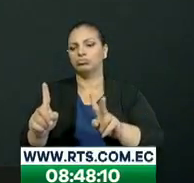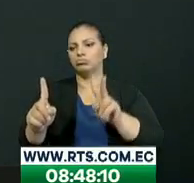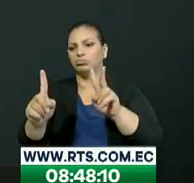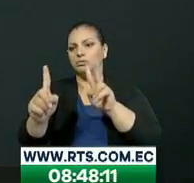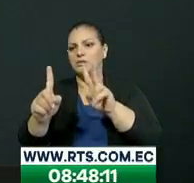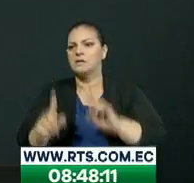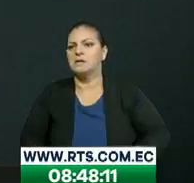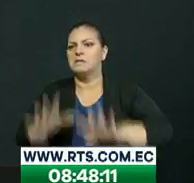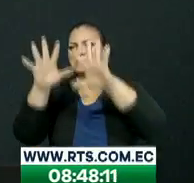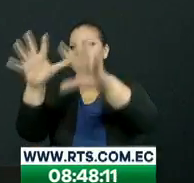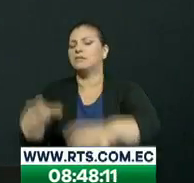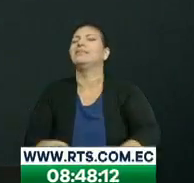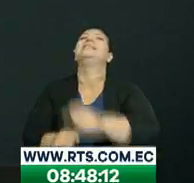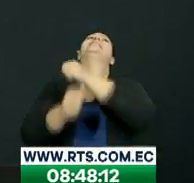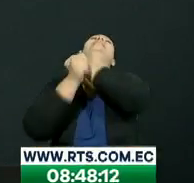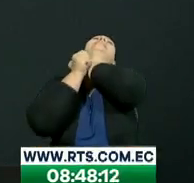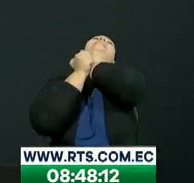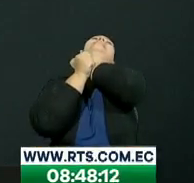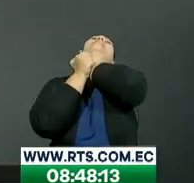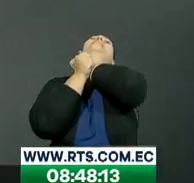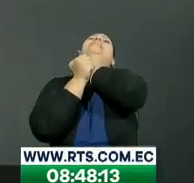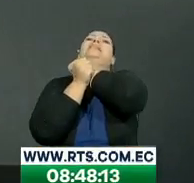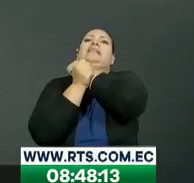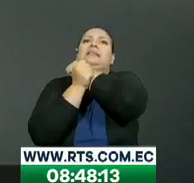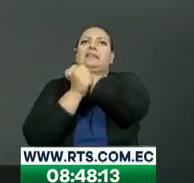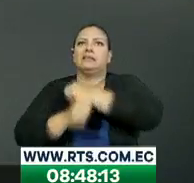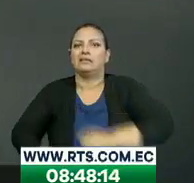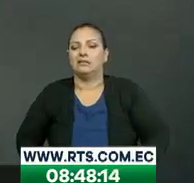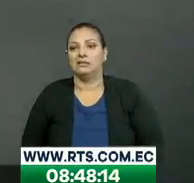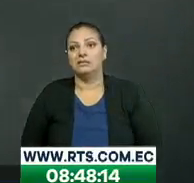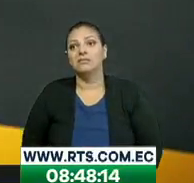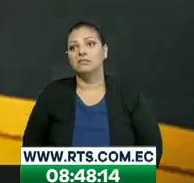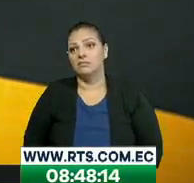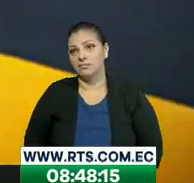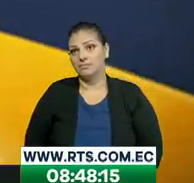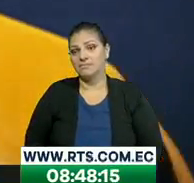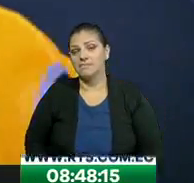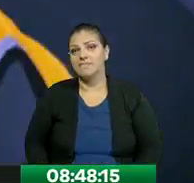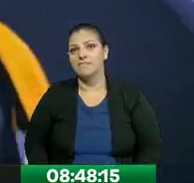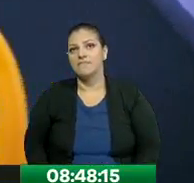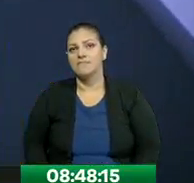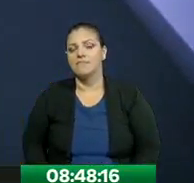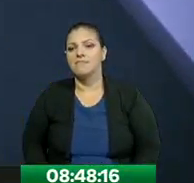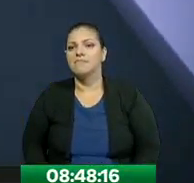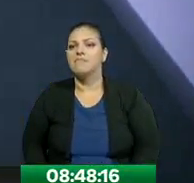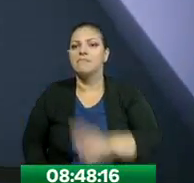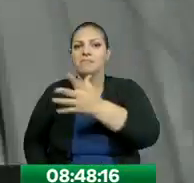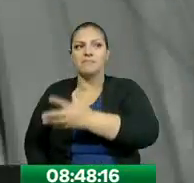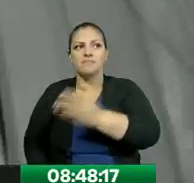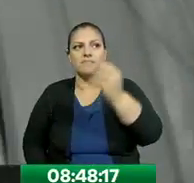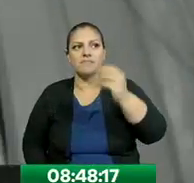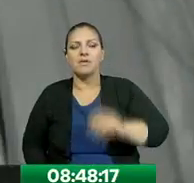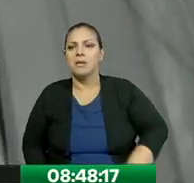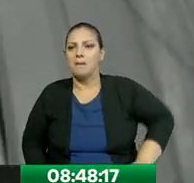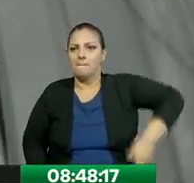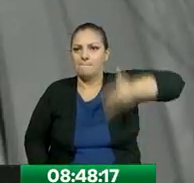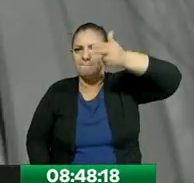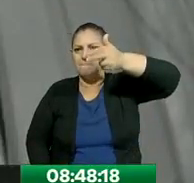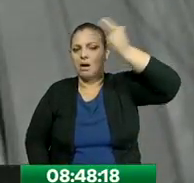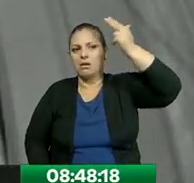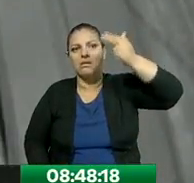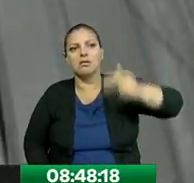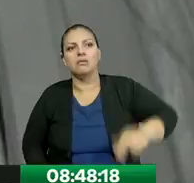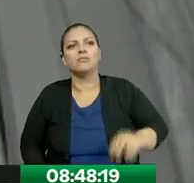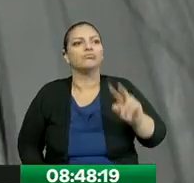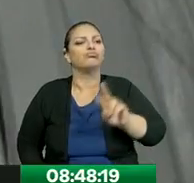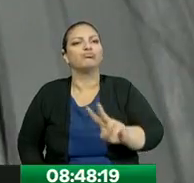Según el afectado, los malhechores realizaron dos disparos mientras escapaban. El atraco se produjo en el